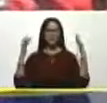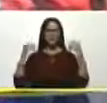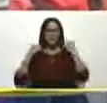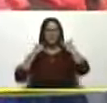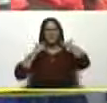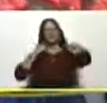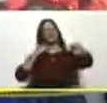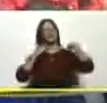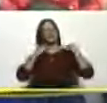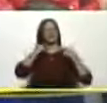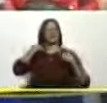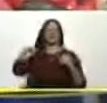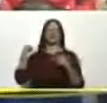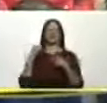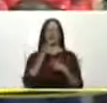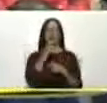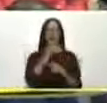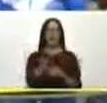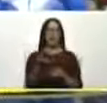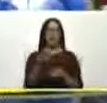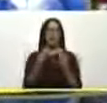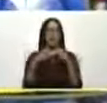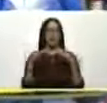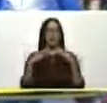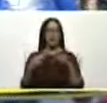¿Quién de ustedes me dará un mensaje?